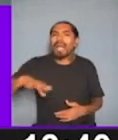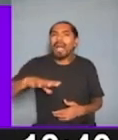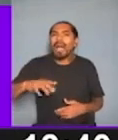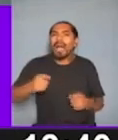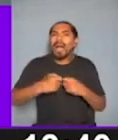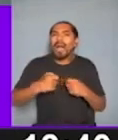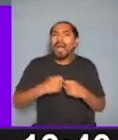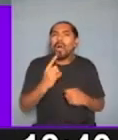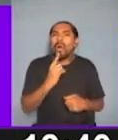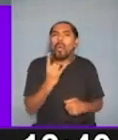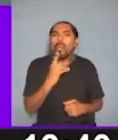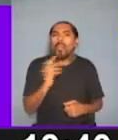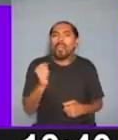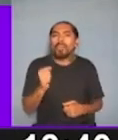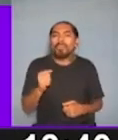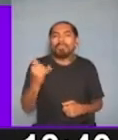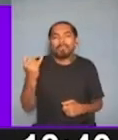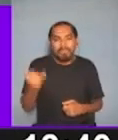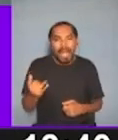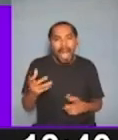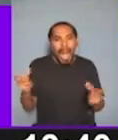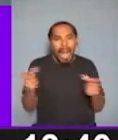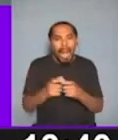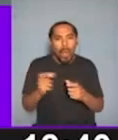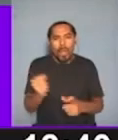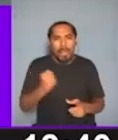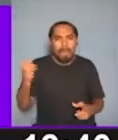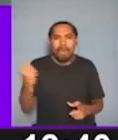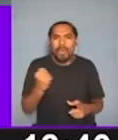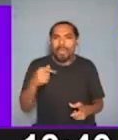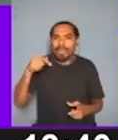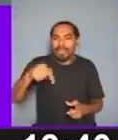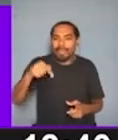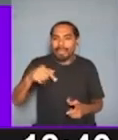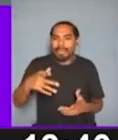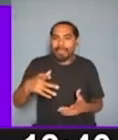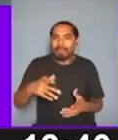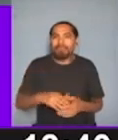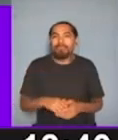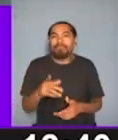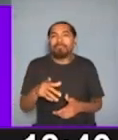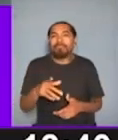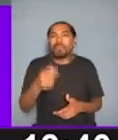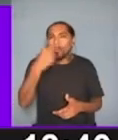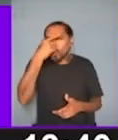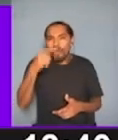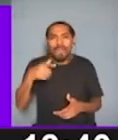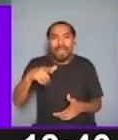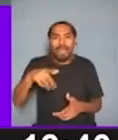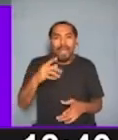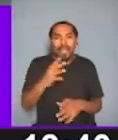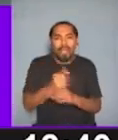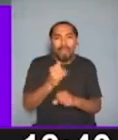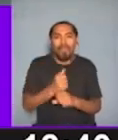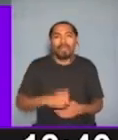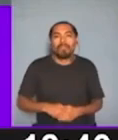una importante reunión por parte de la Federación del Transporte de Pasajeros, que es la FATAP, con el gremio de la UTA y